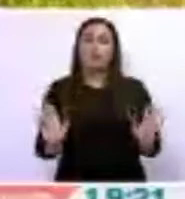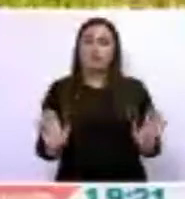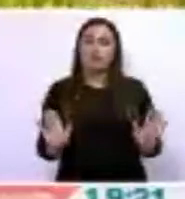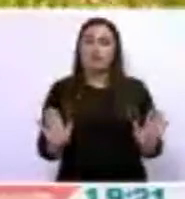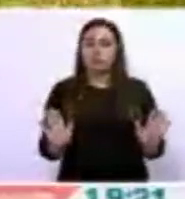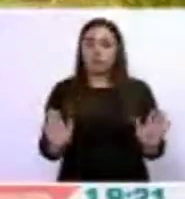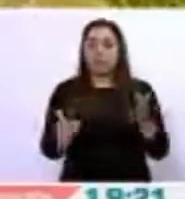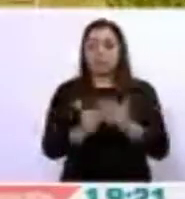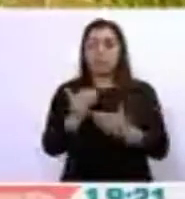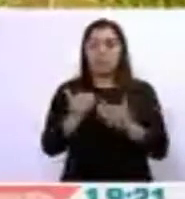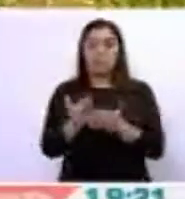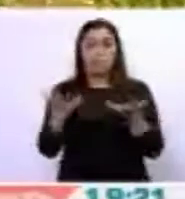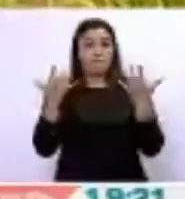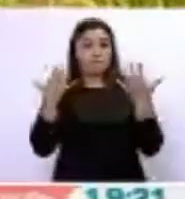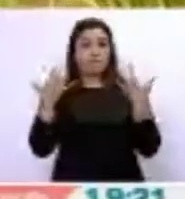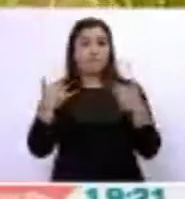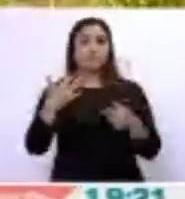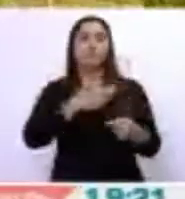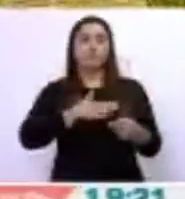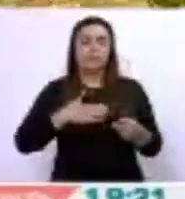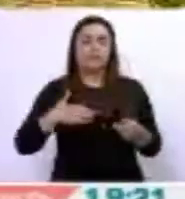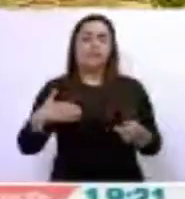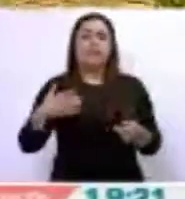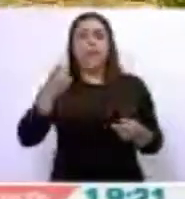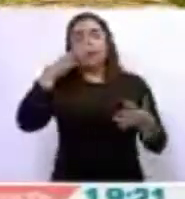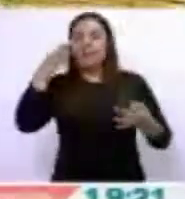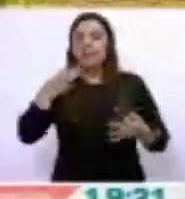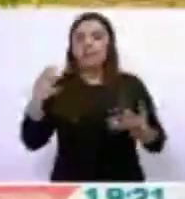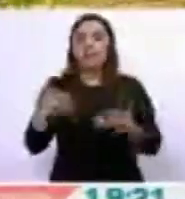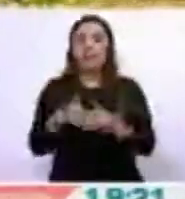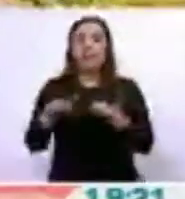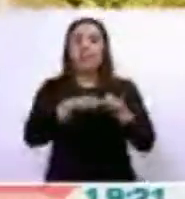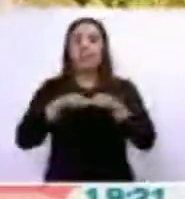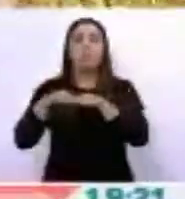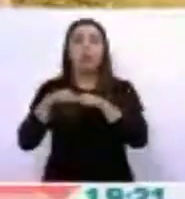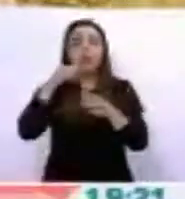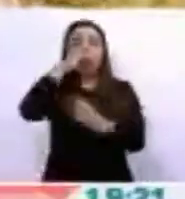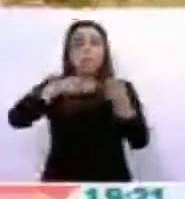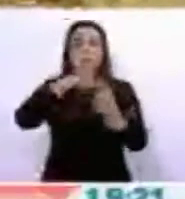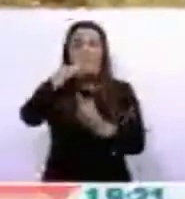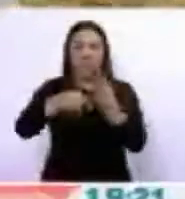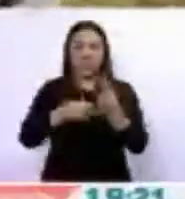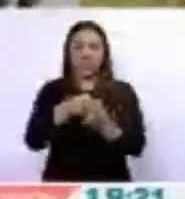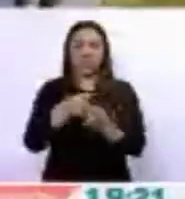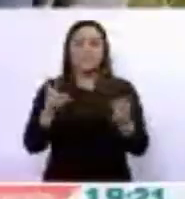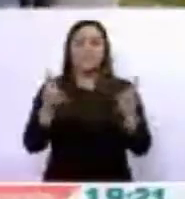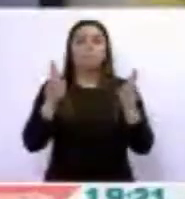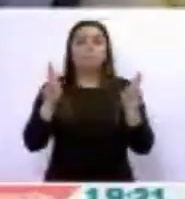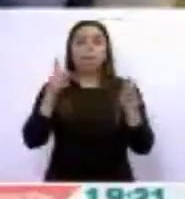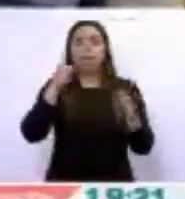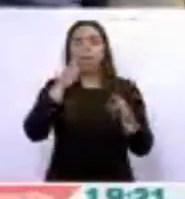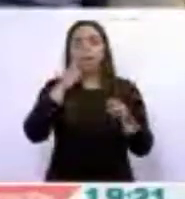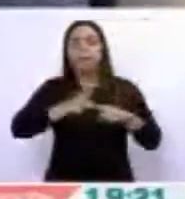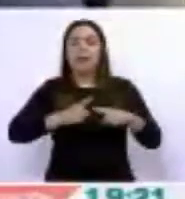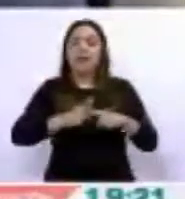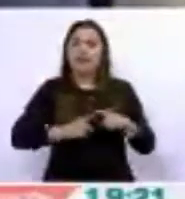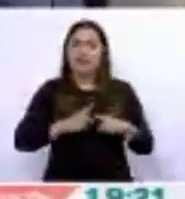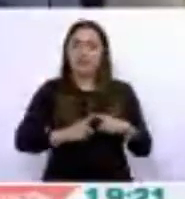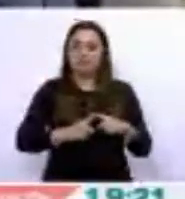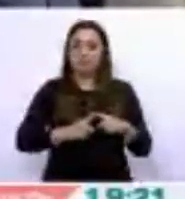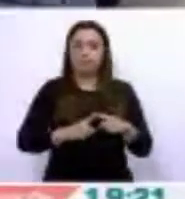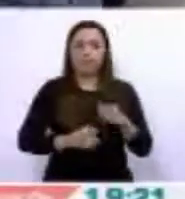estos días de fresco creemos que se va a equiparar a todos los años. Esperamos una media cosecha, no se espera una